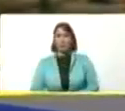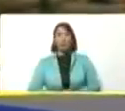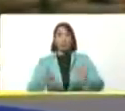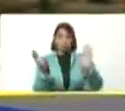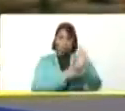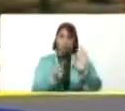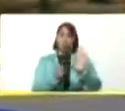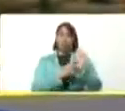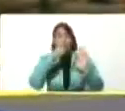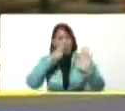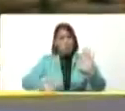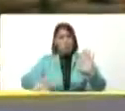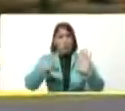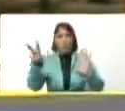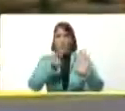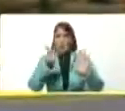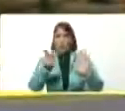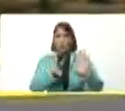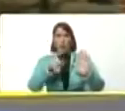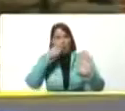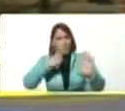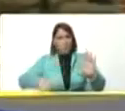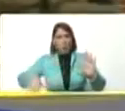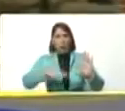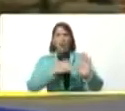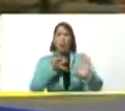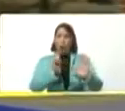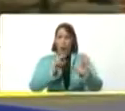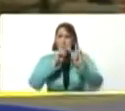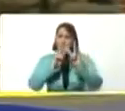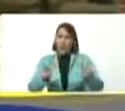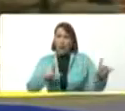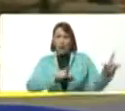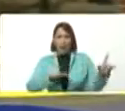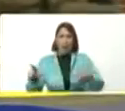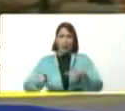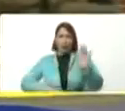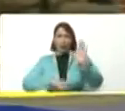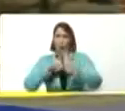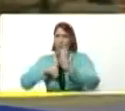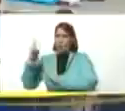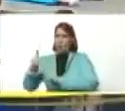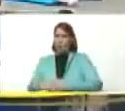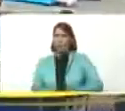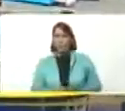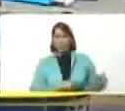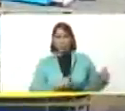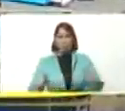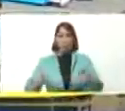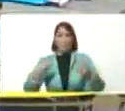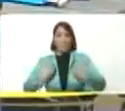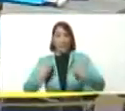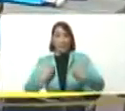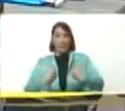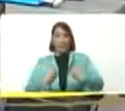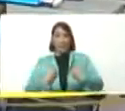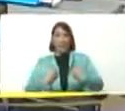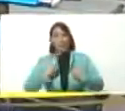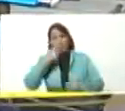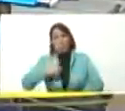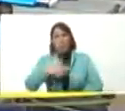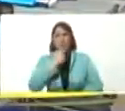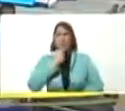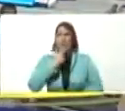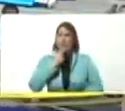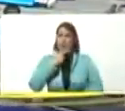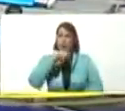verdad del pueblo de Venezuela. Es un pueblo que está en paz, listo para su desarrollo, listo para vivir. Un pueblo bello,